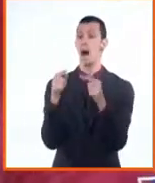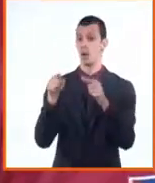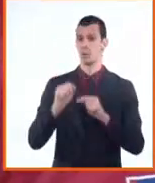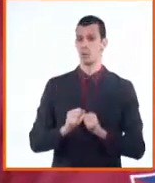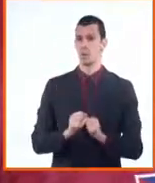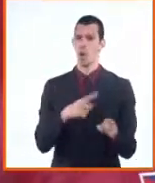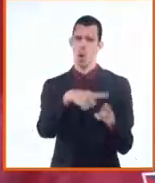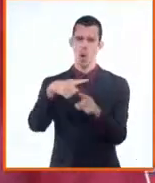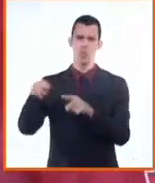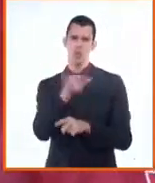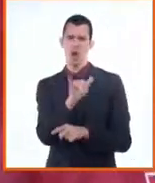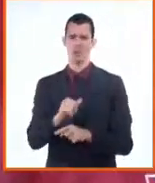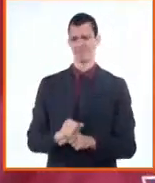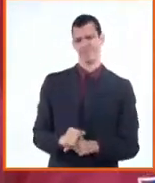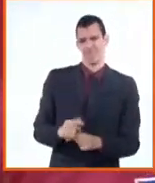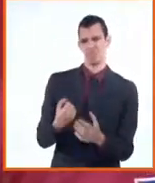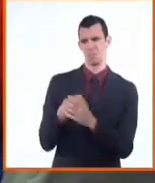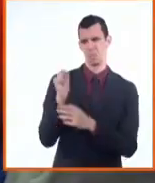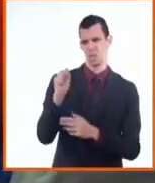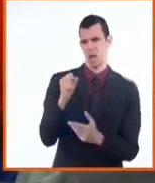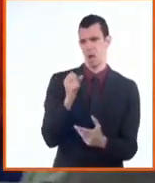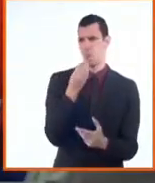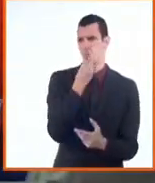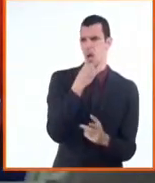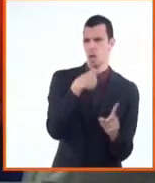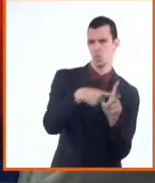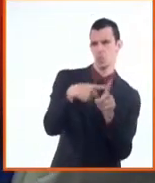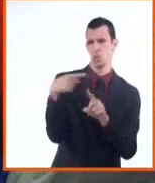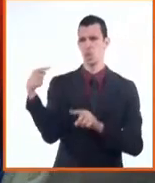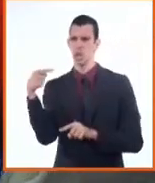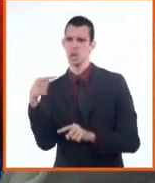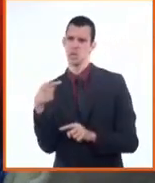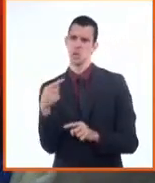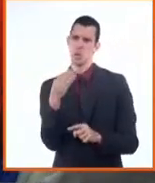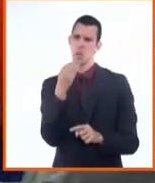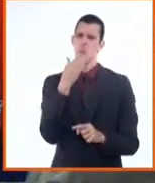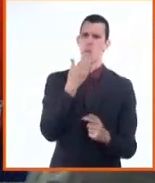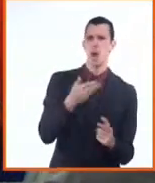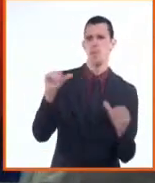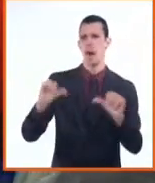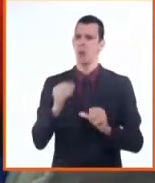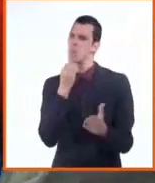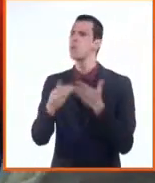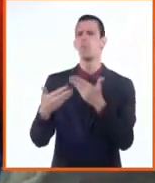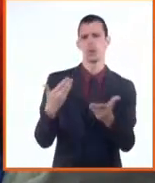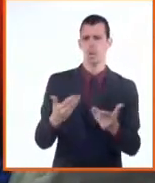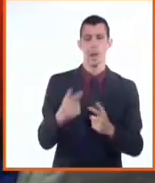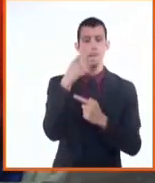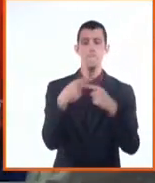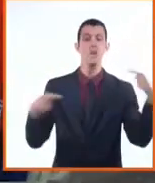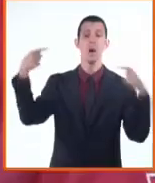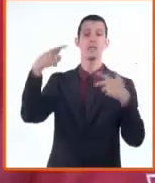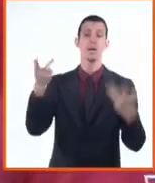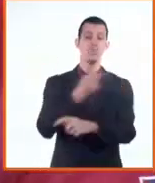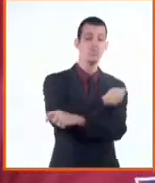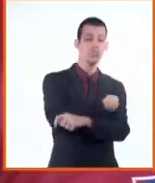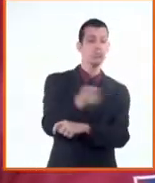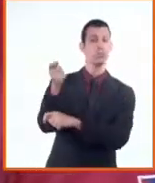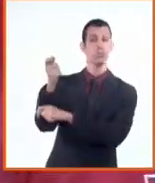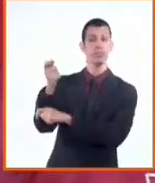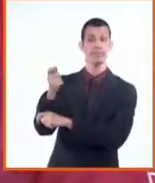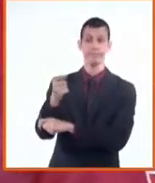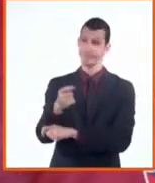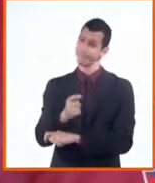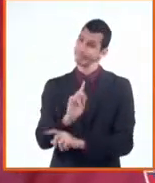picheo en el primer clásico pasó lo mismo nos decían muchos periodistas que hoy están aquí con nosotros en Cuba